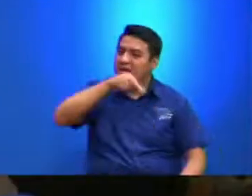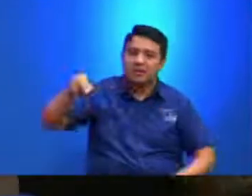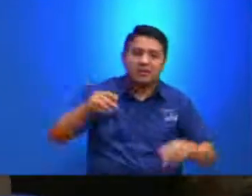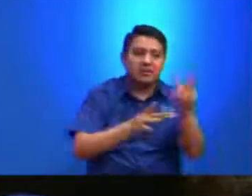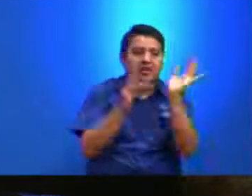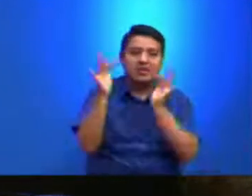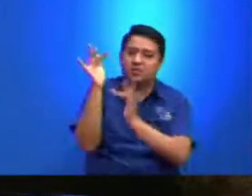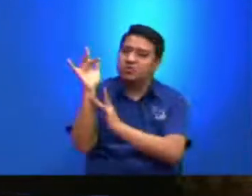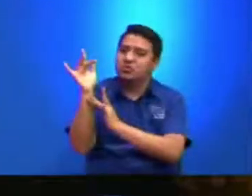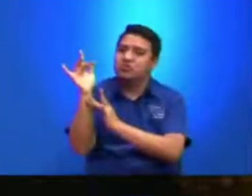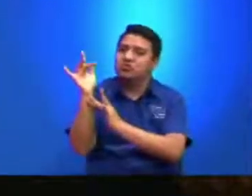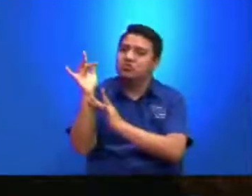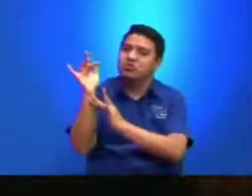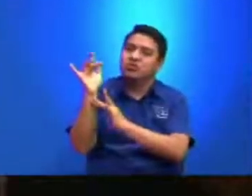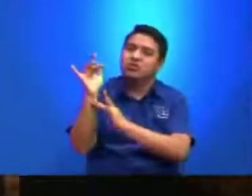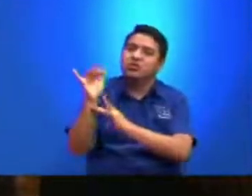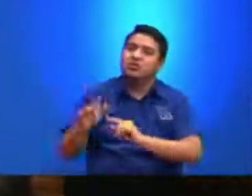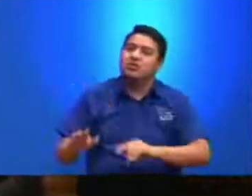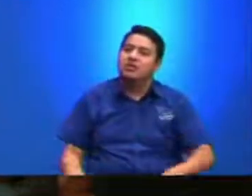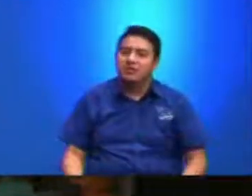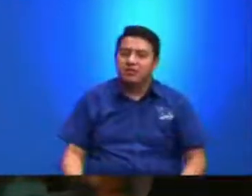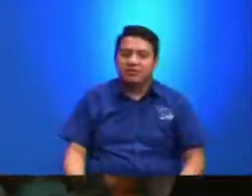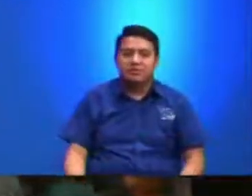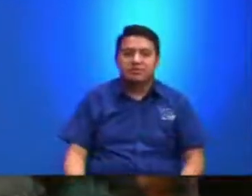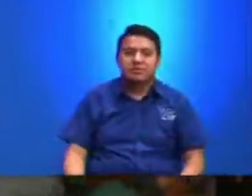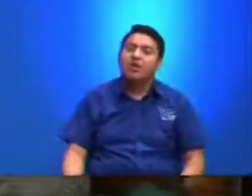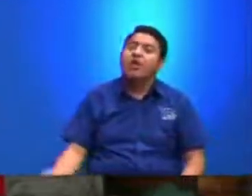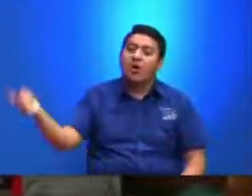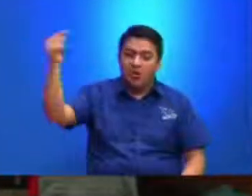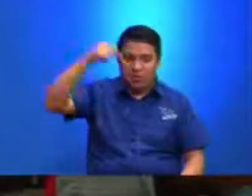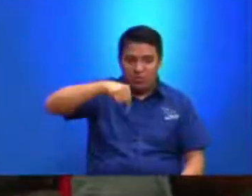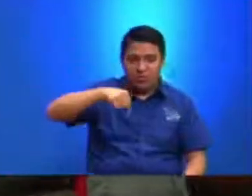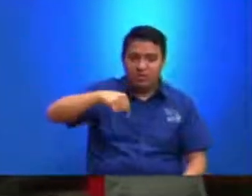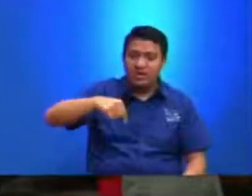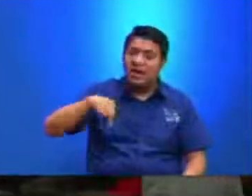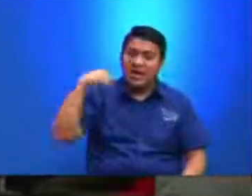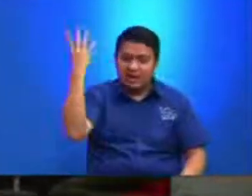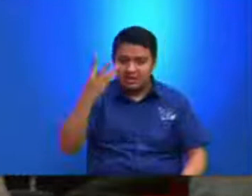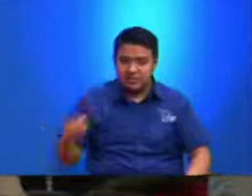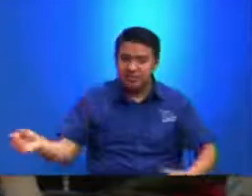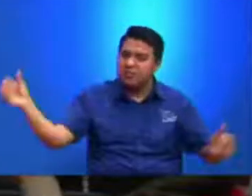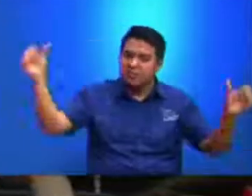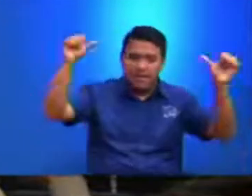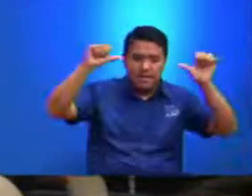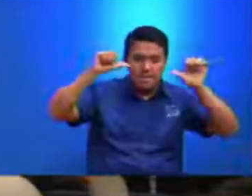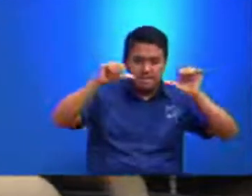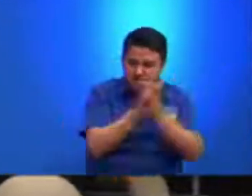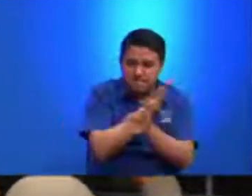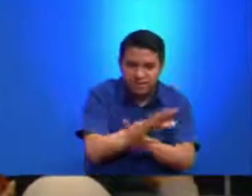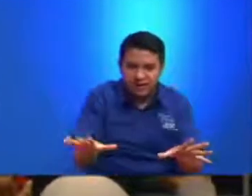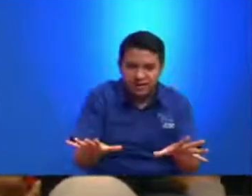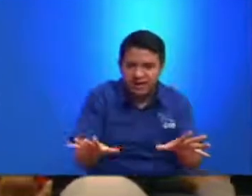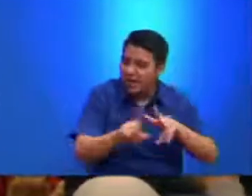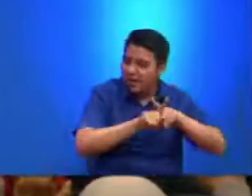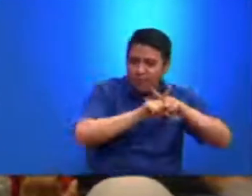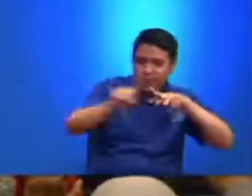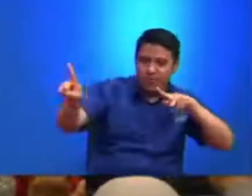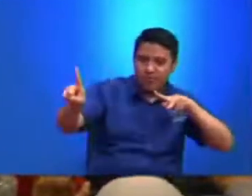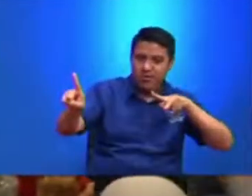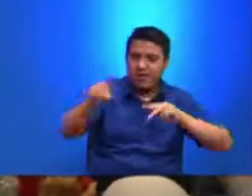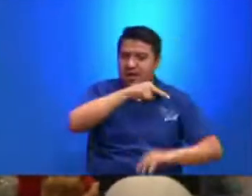gente. Oh, espíritu de muerte sale de ti ahora. En el nombre de Jesús. En el nombre de